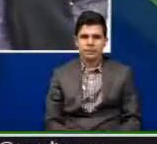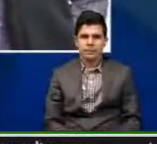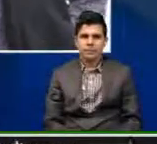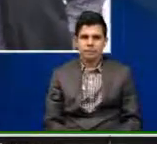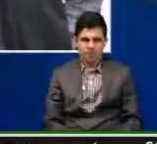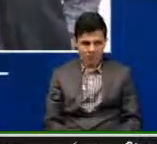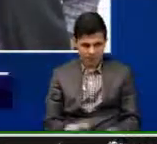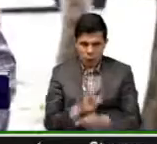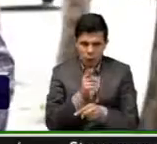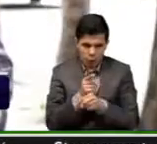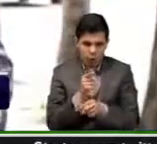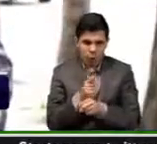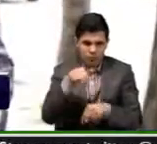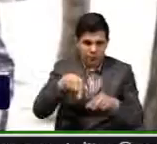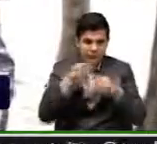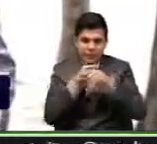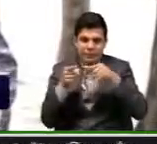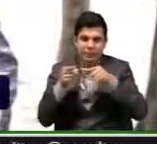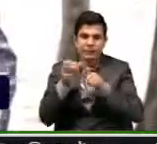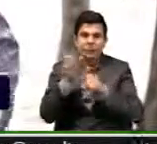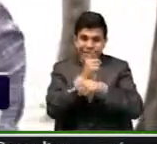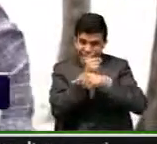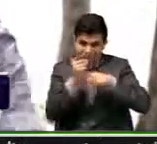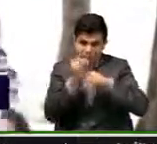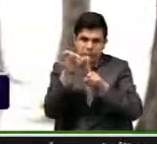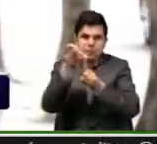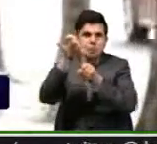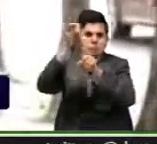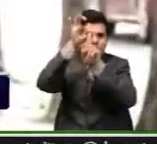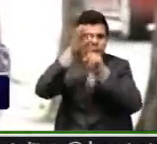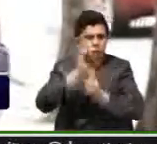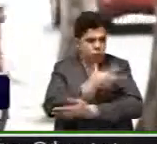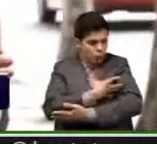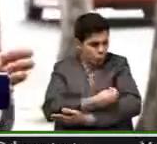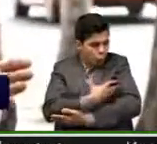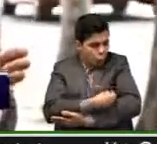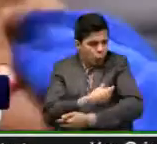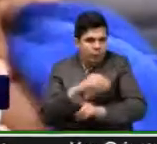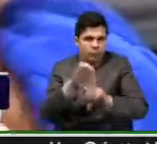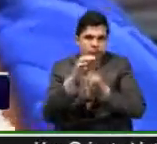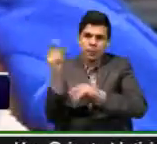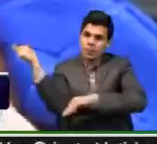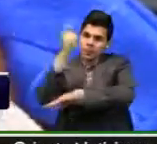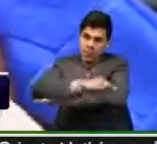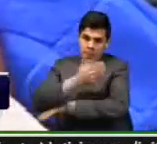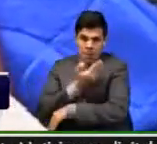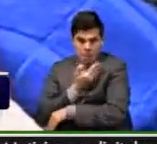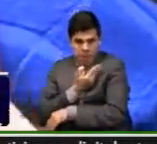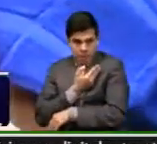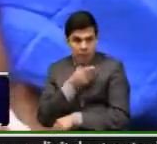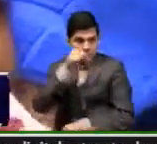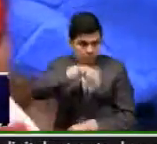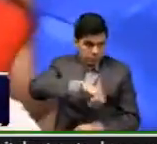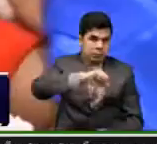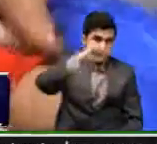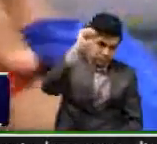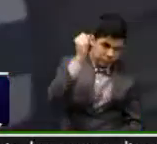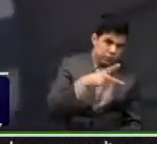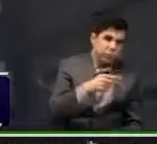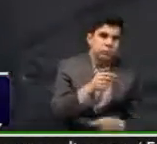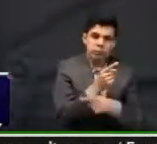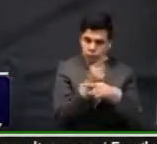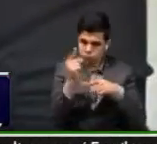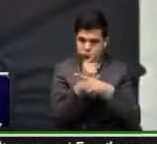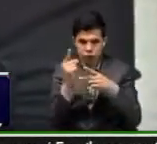así es la semana de la lactancia materna que como el día de la madre debería ser las 52 semanas